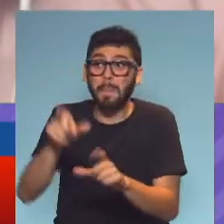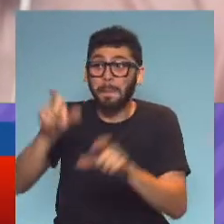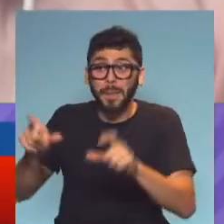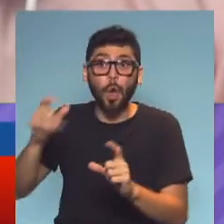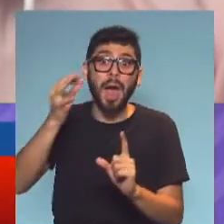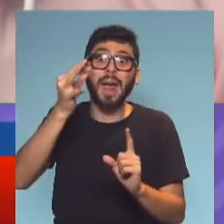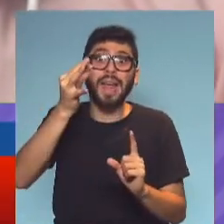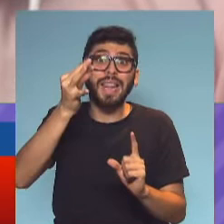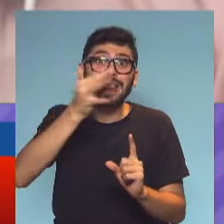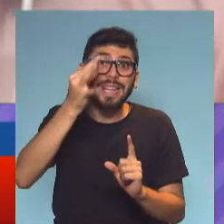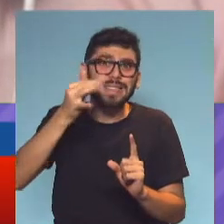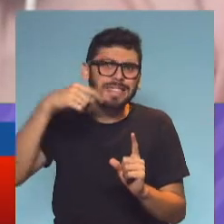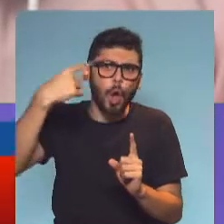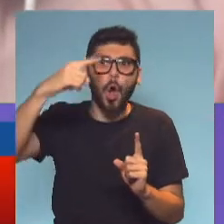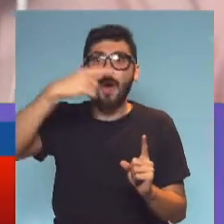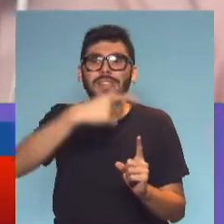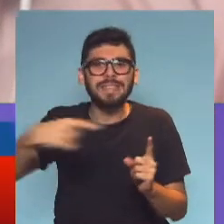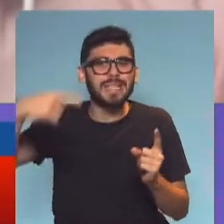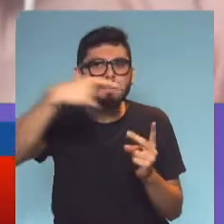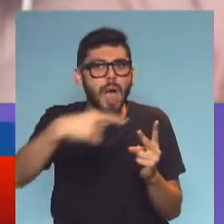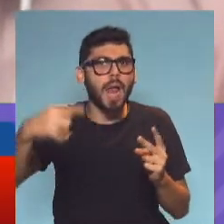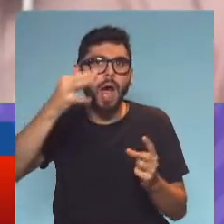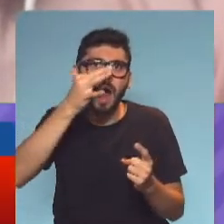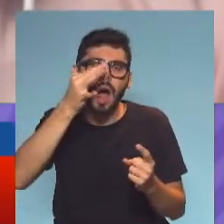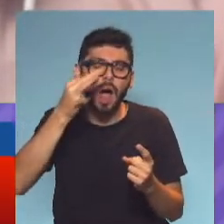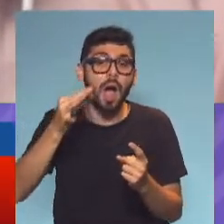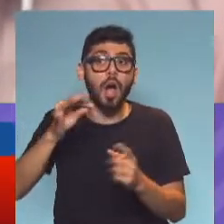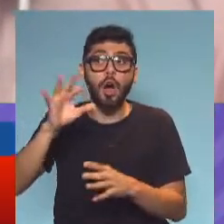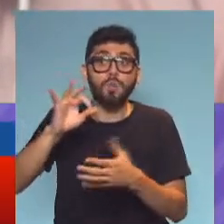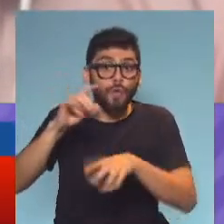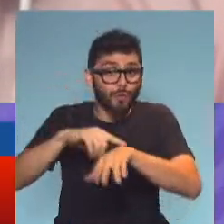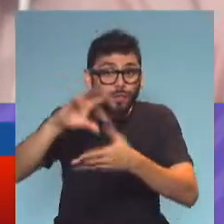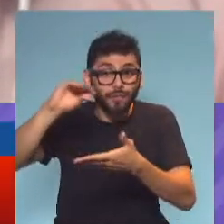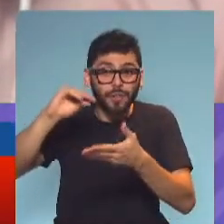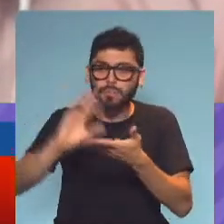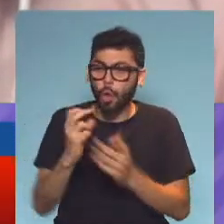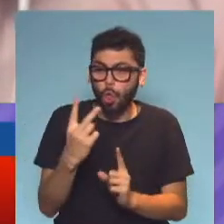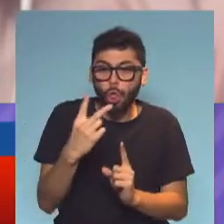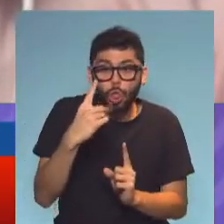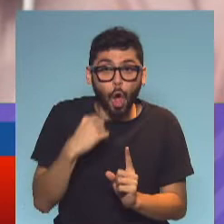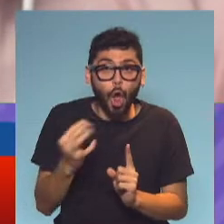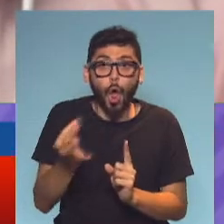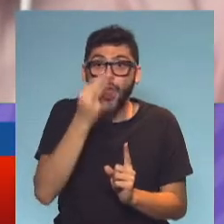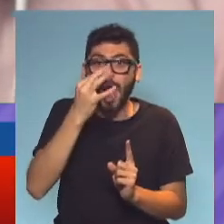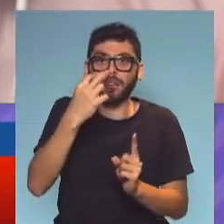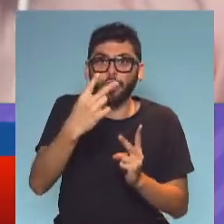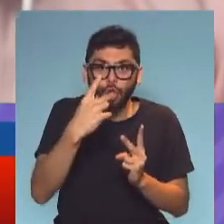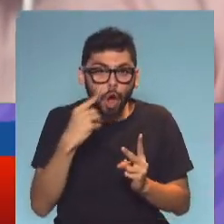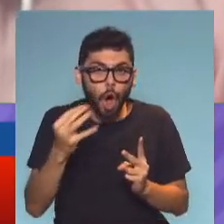retesteada semanalmente y a veces casi con este calendario de dos días de algunos equipos que